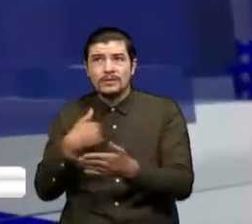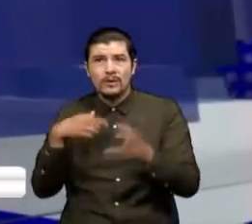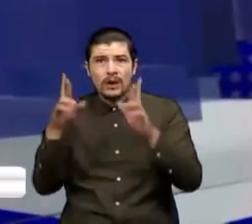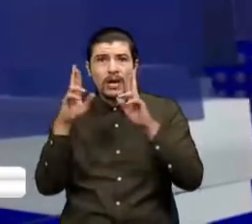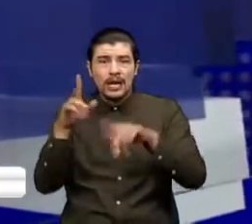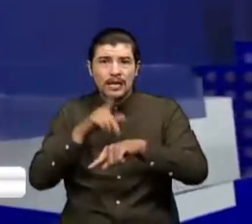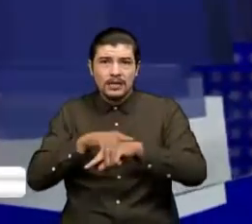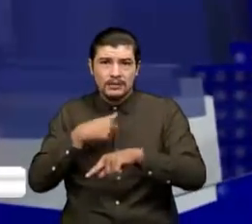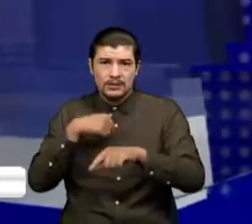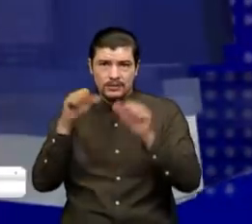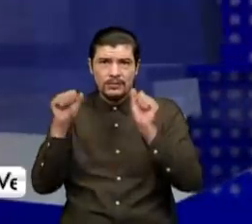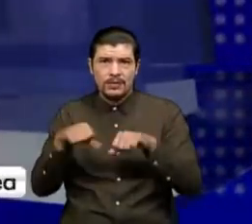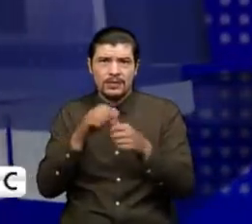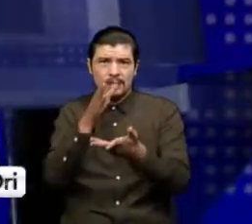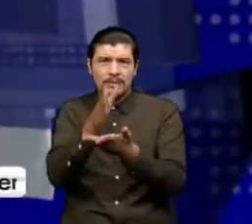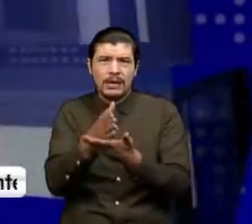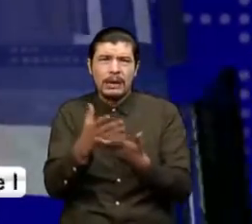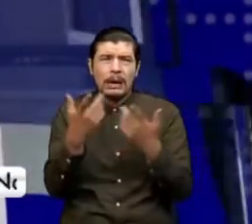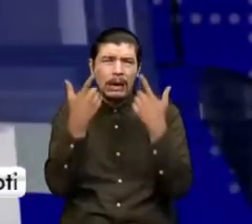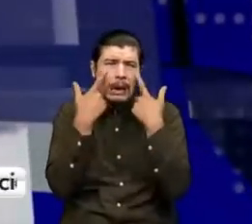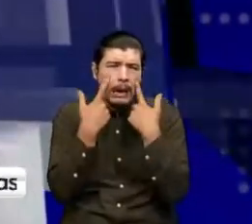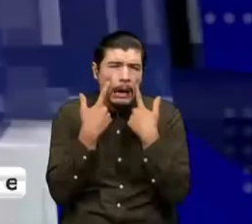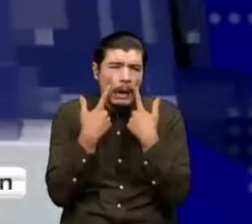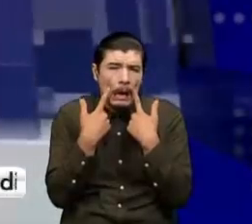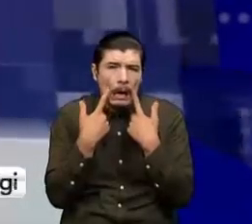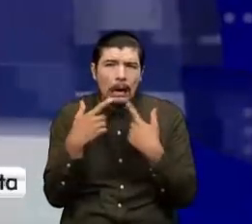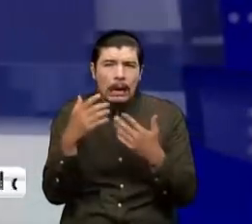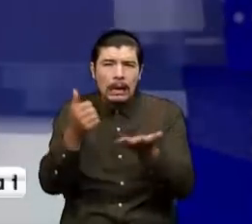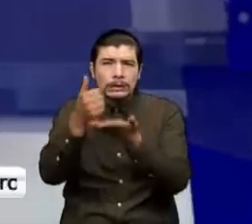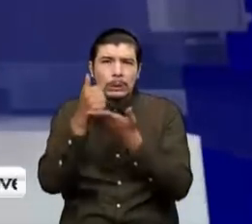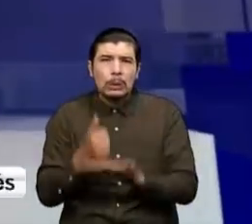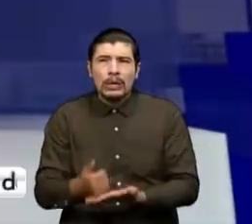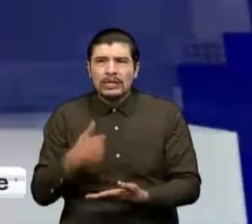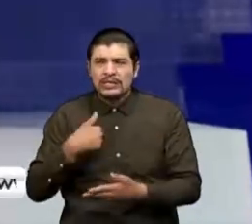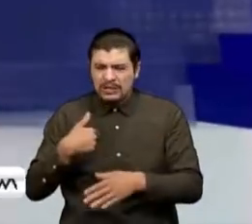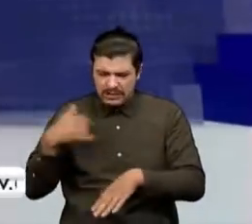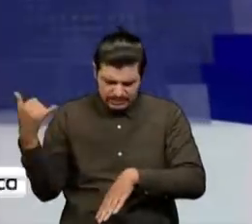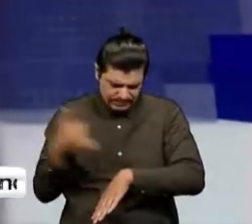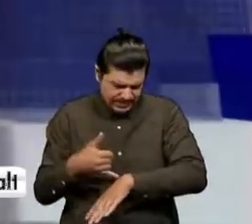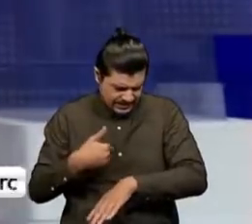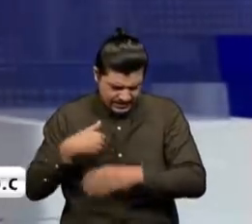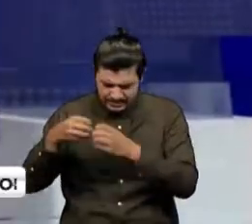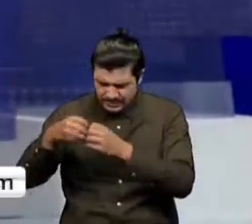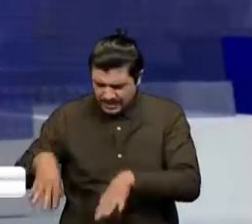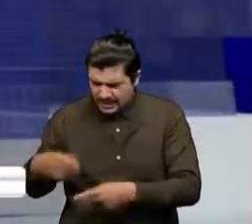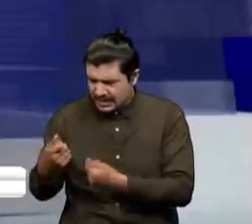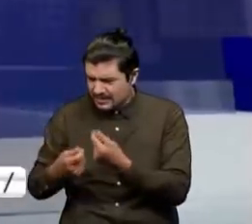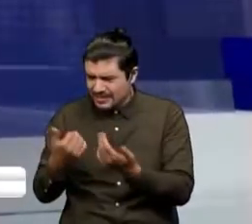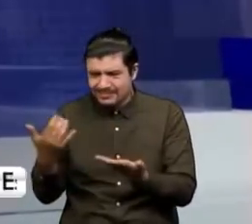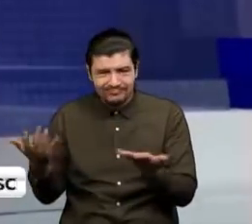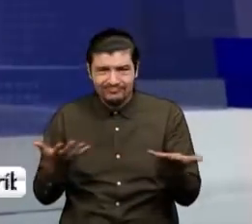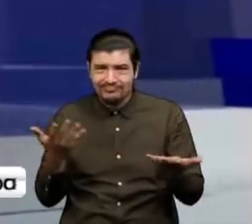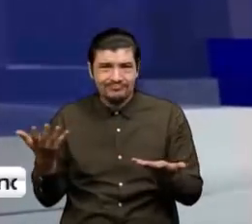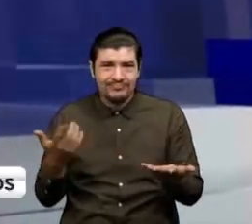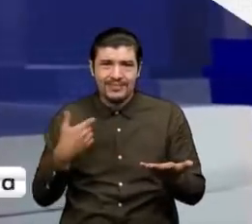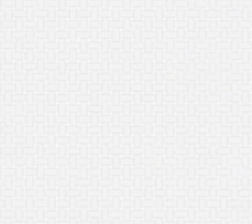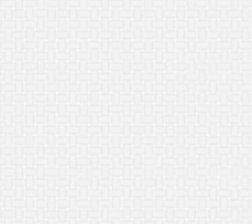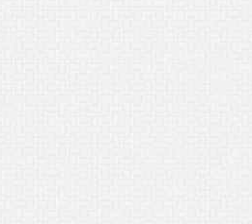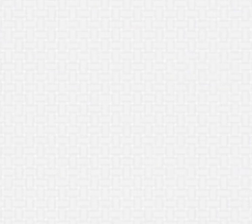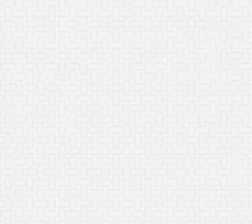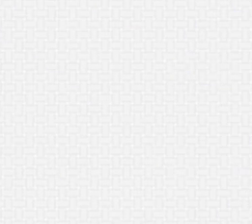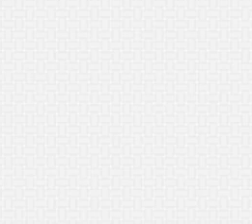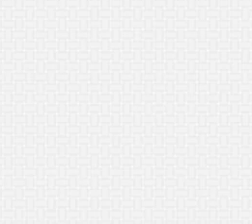alcanzarlos mire el espín es me perdió la plata y así león parapente o qué